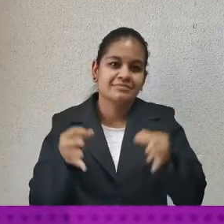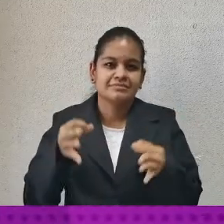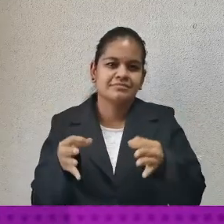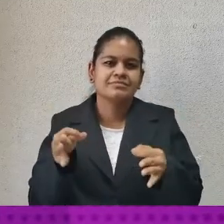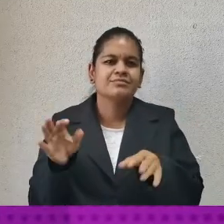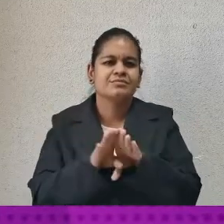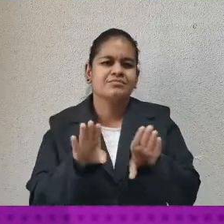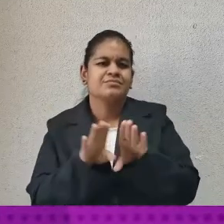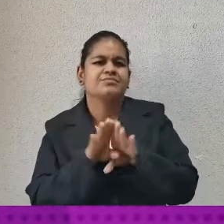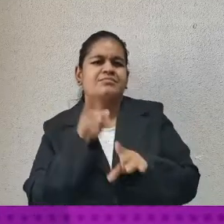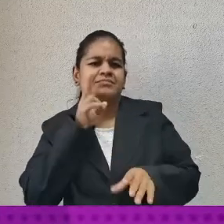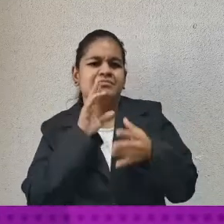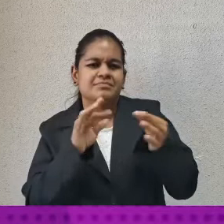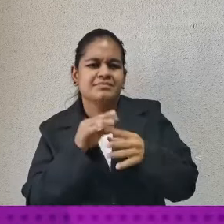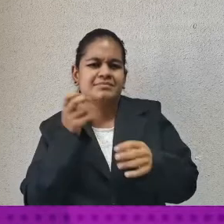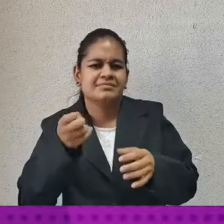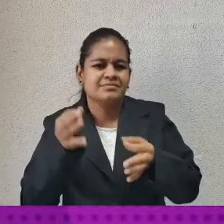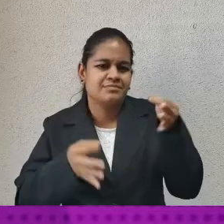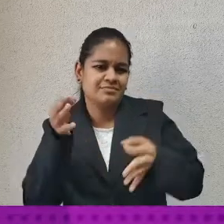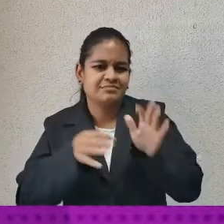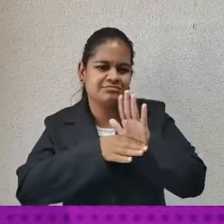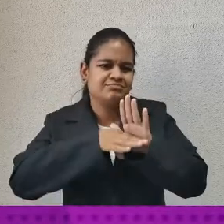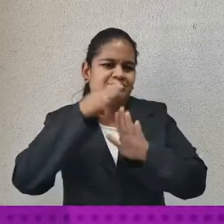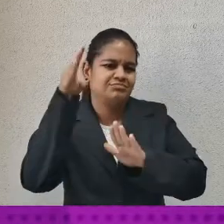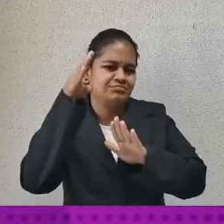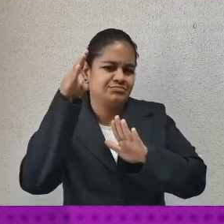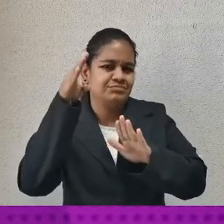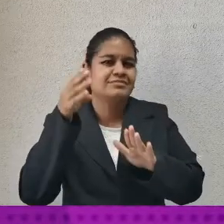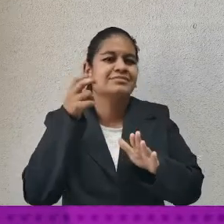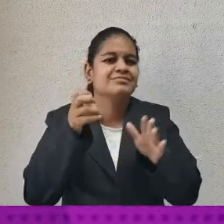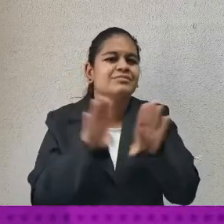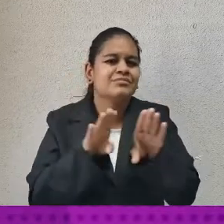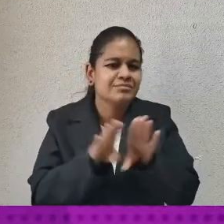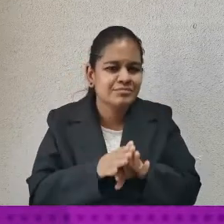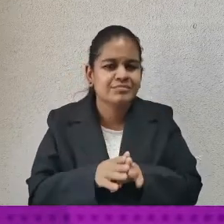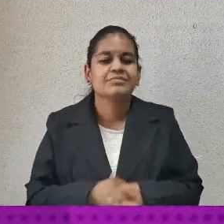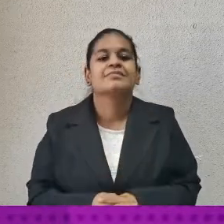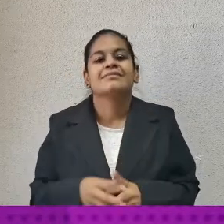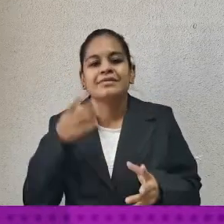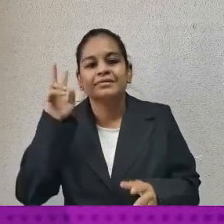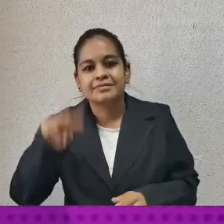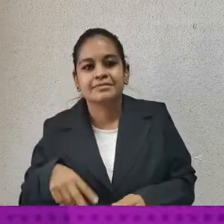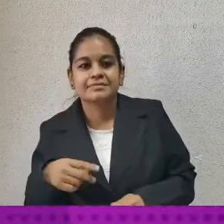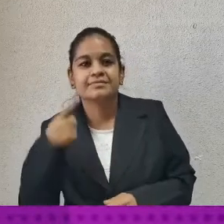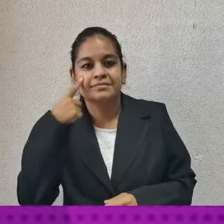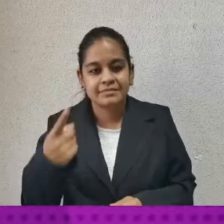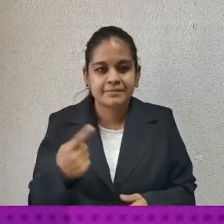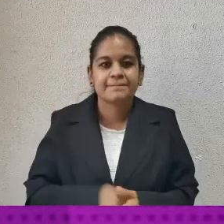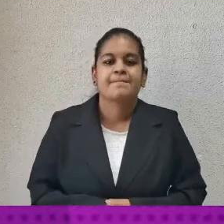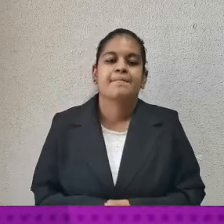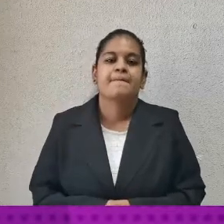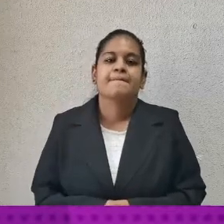¿Nos podría platicar un poquito cómo ha sido esa transición histórica en esta materia electoral? ¿Cómo no comentarles